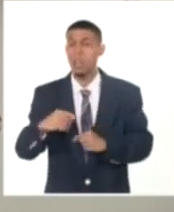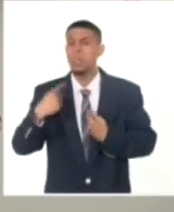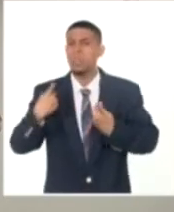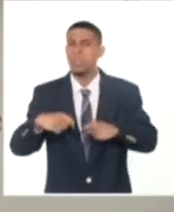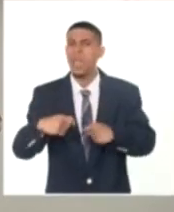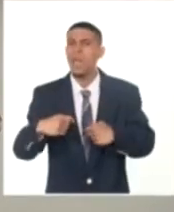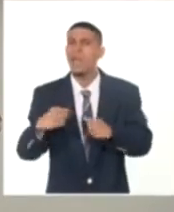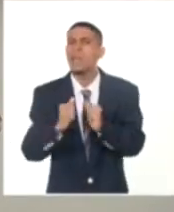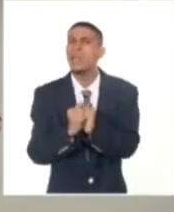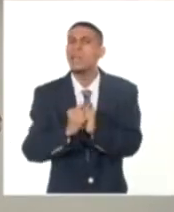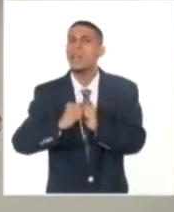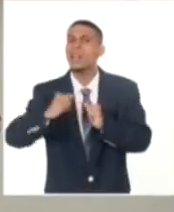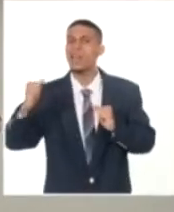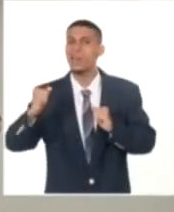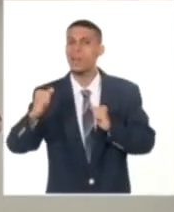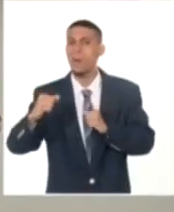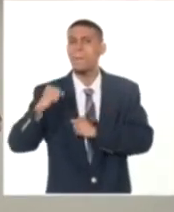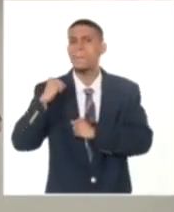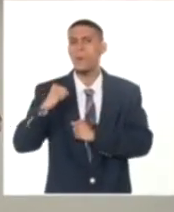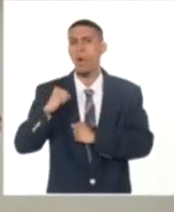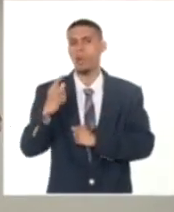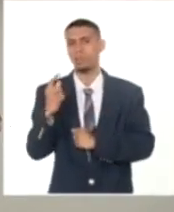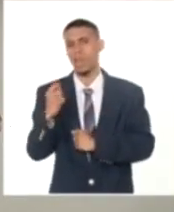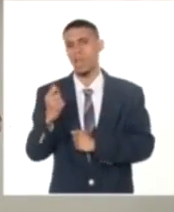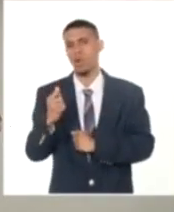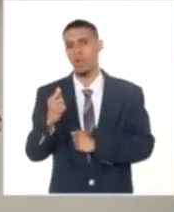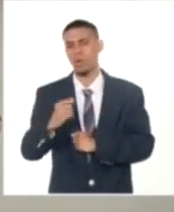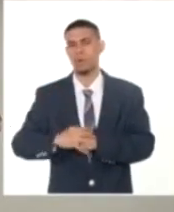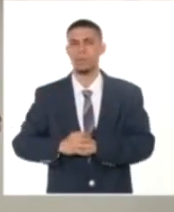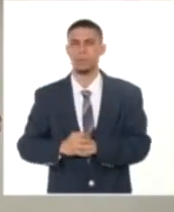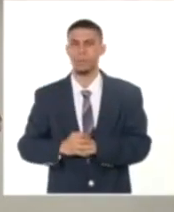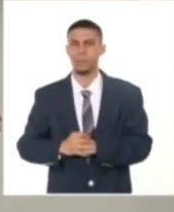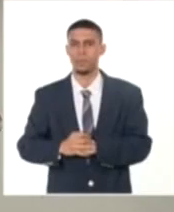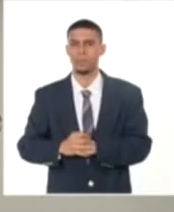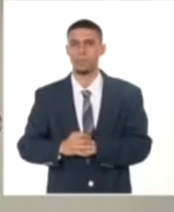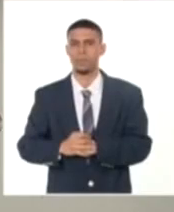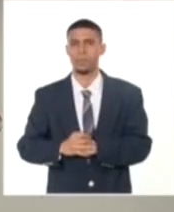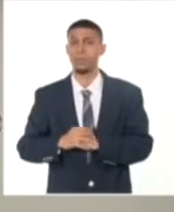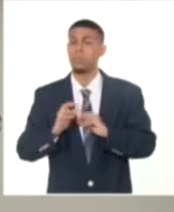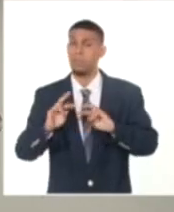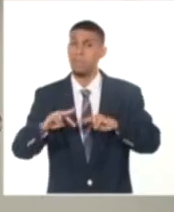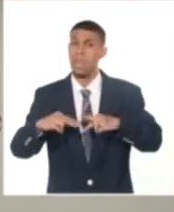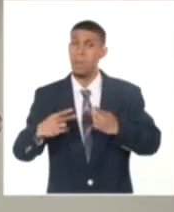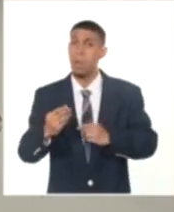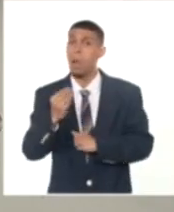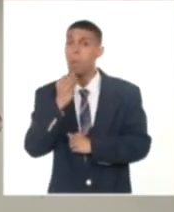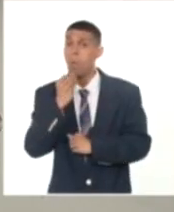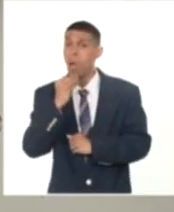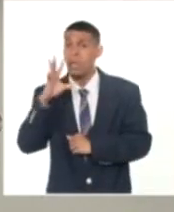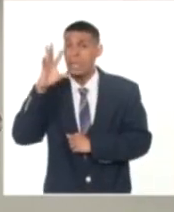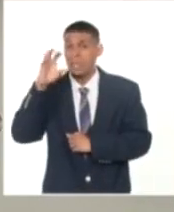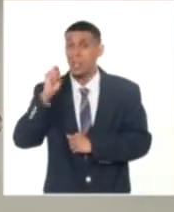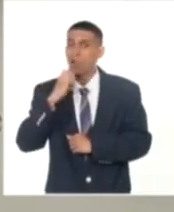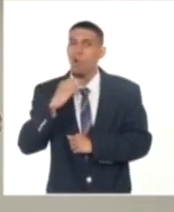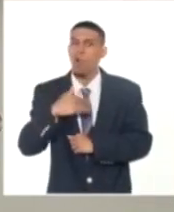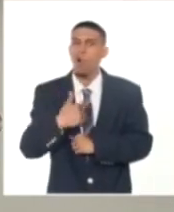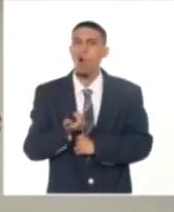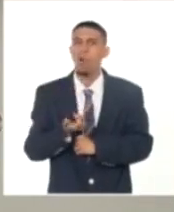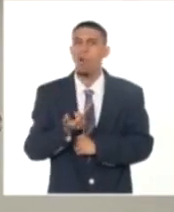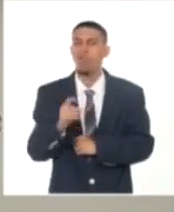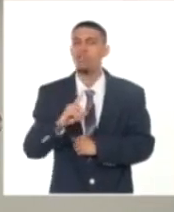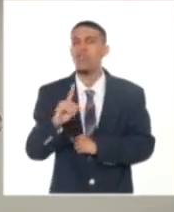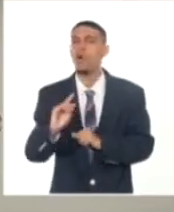poder económico para evitar más crisis efecto dominó. El siguiente tendrá que ser entender que es necesaria también la